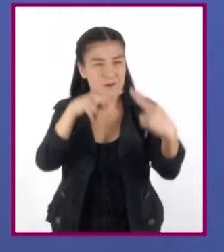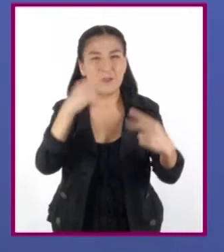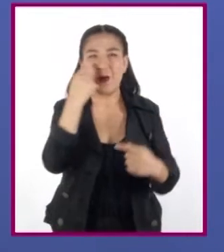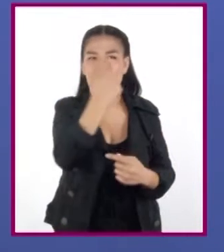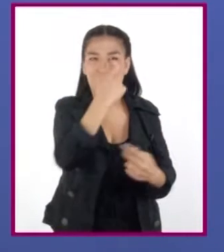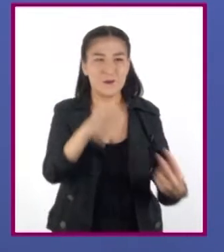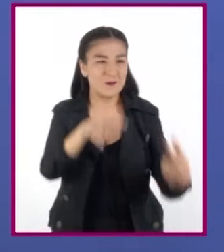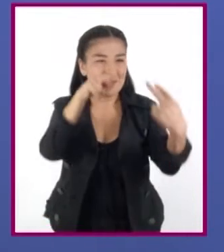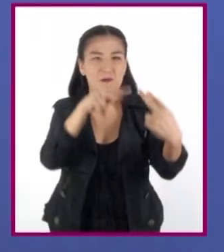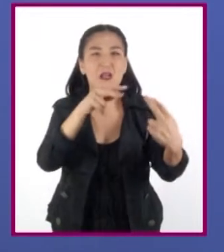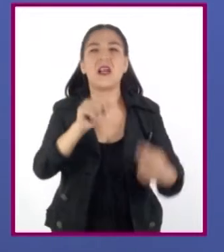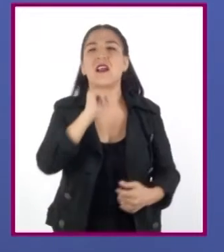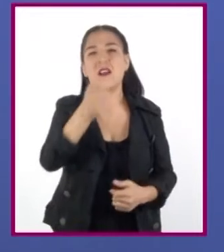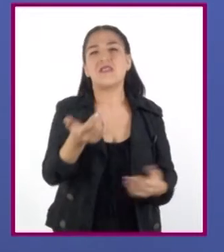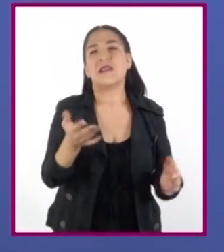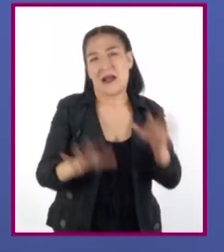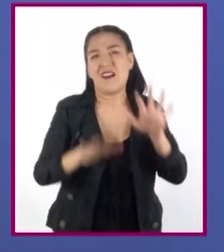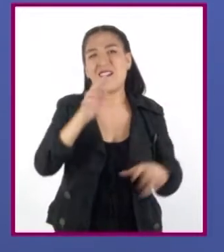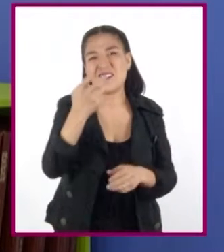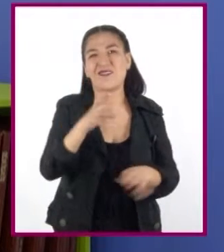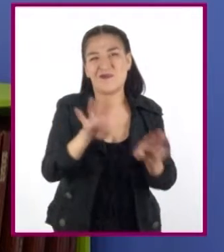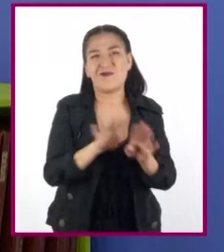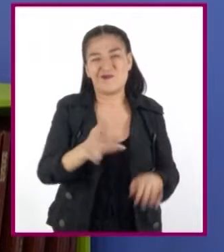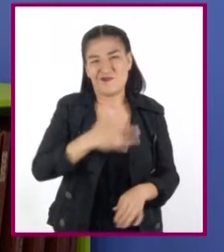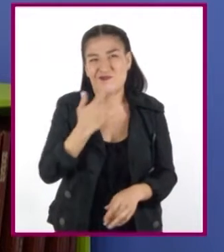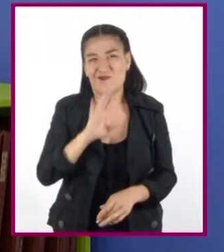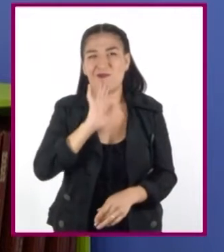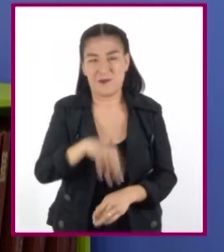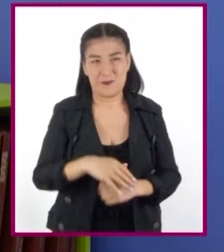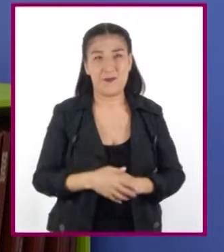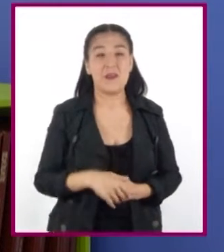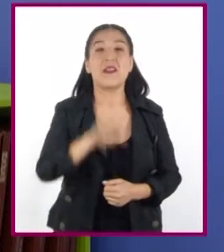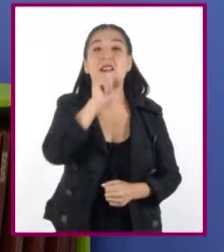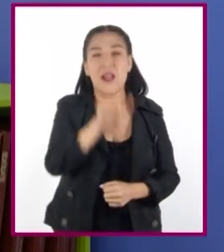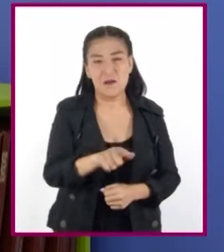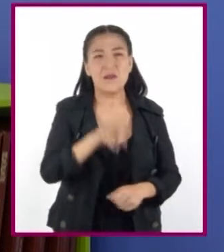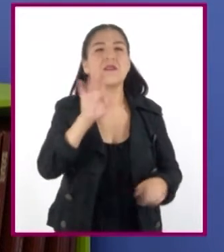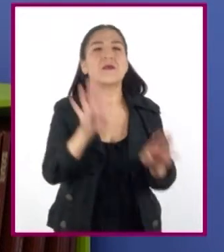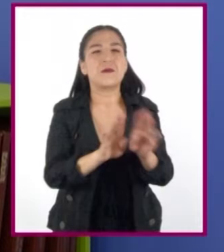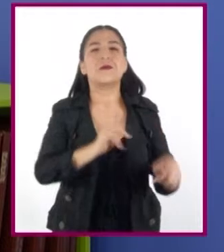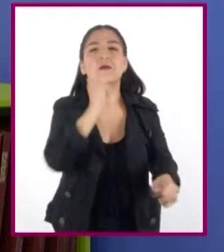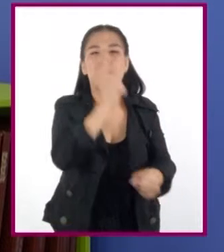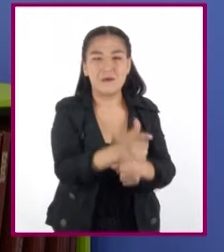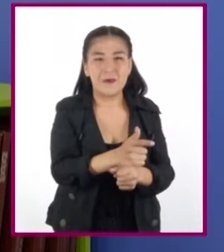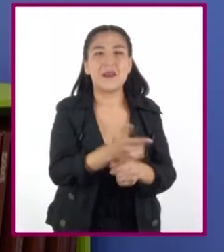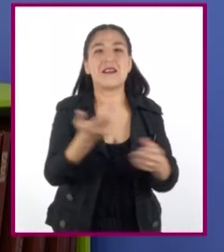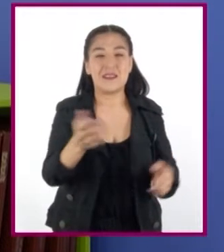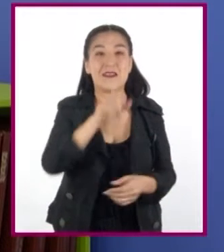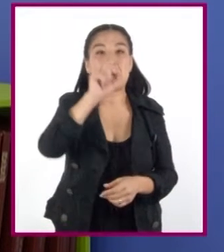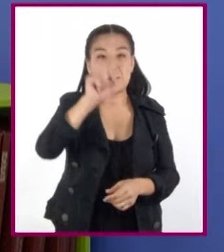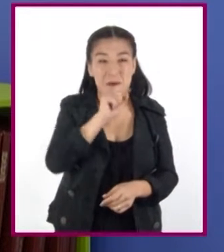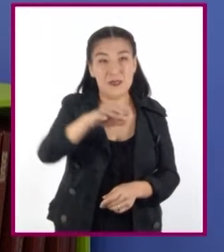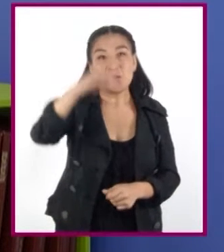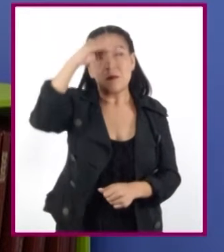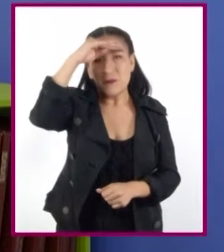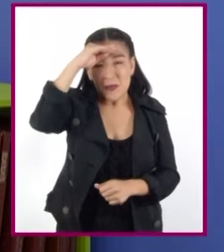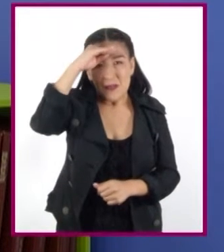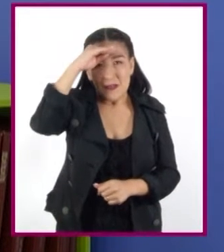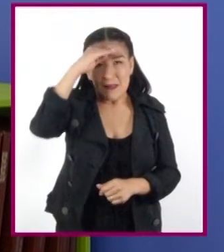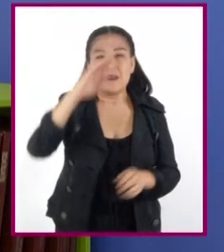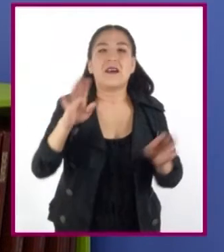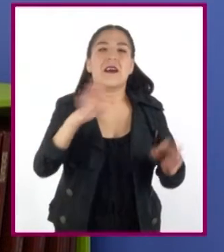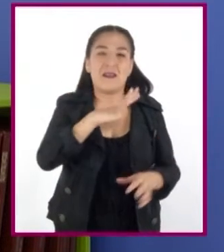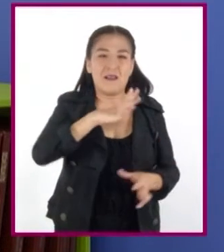nos sintamos mal por expresarnos. También pudimos notar que se piensa en que hay